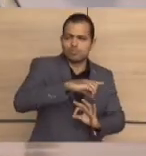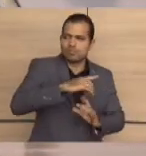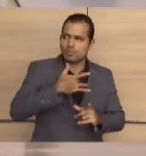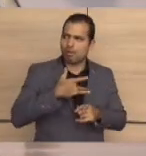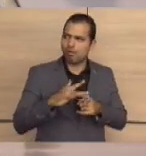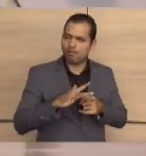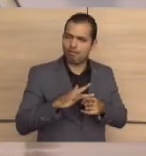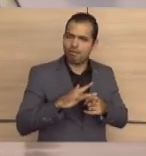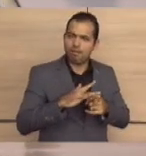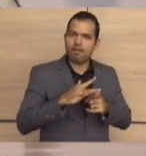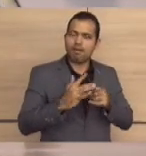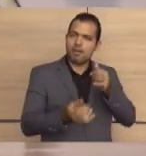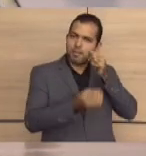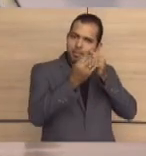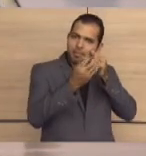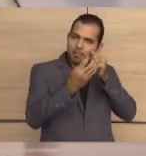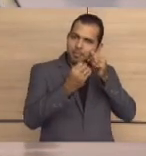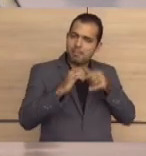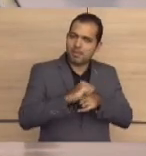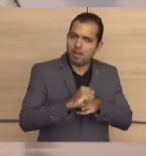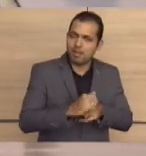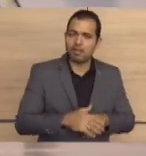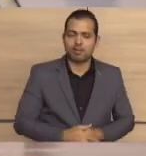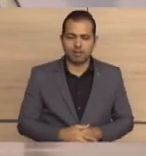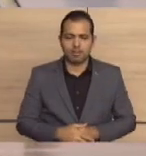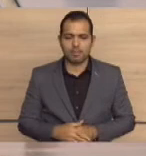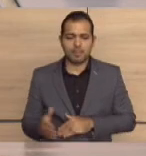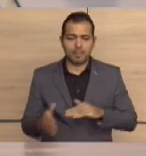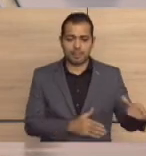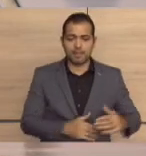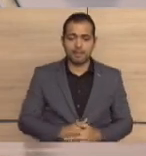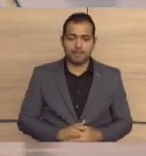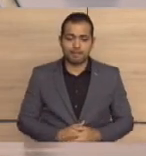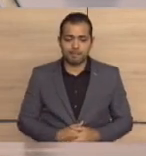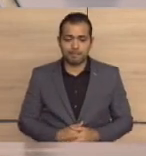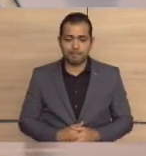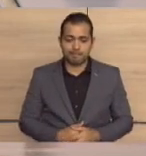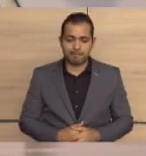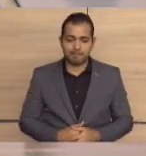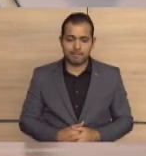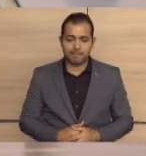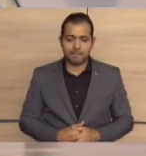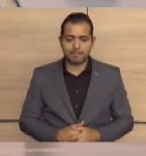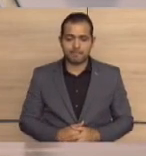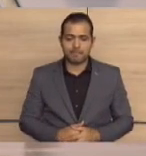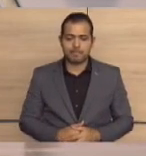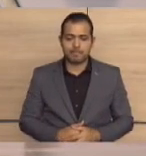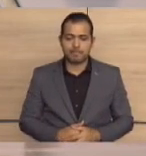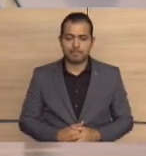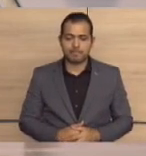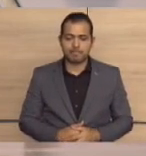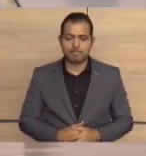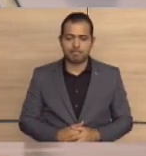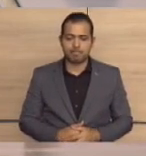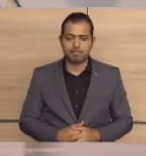esas experiencias hermosas que también, esto ya es poco popular les voy a decir, pero aquí hay poquiticas de las que hay en todo el país.